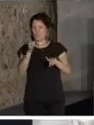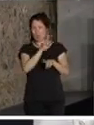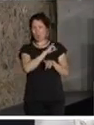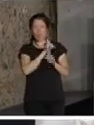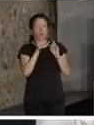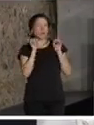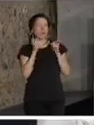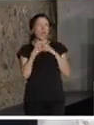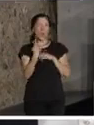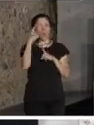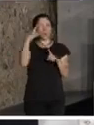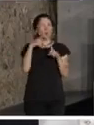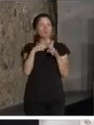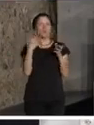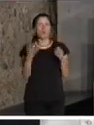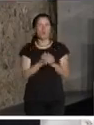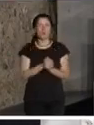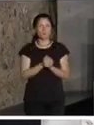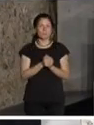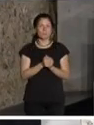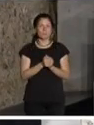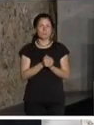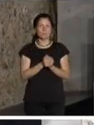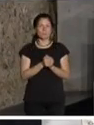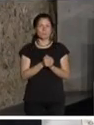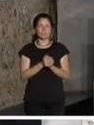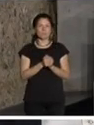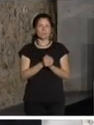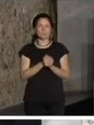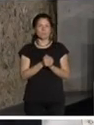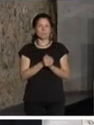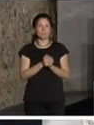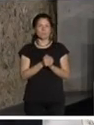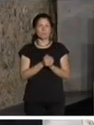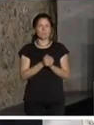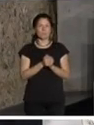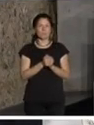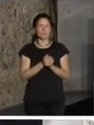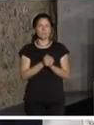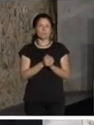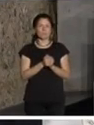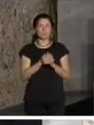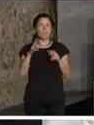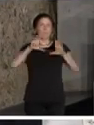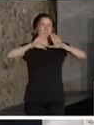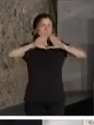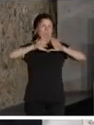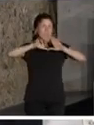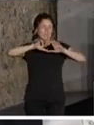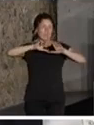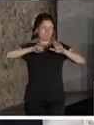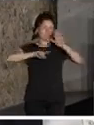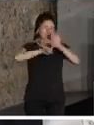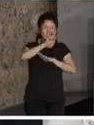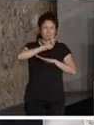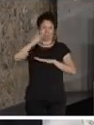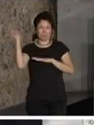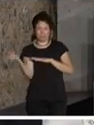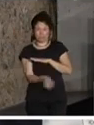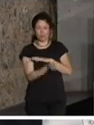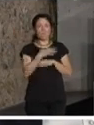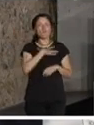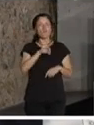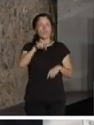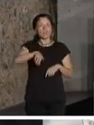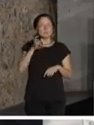solo tiene un objetivo romper el bloque de investidura plurinacional feminista y progresista que está